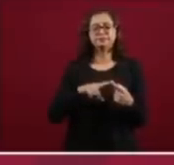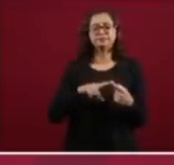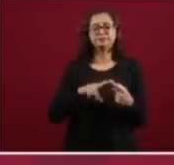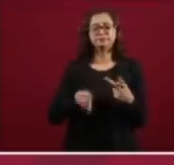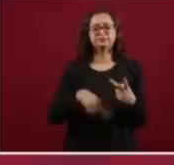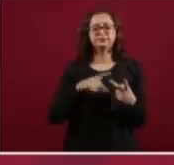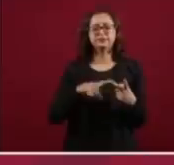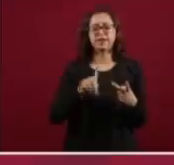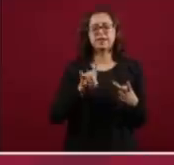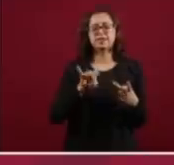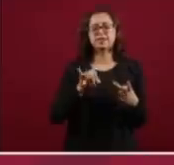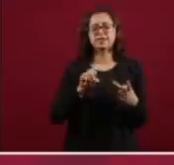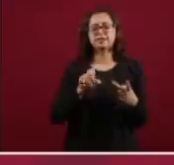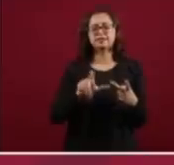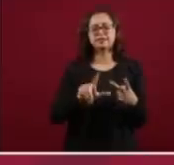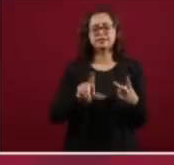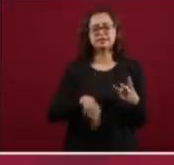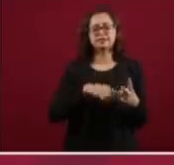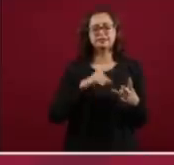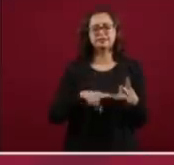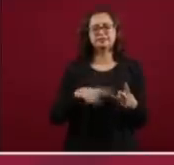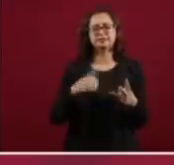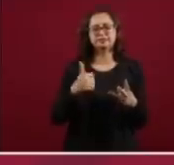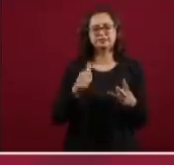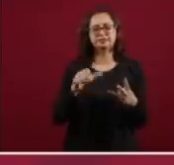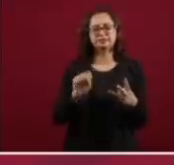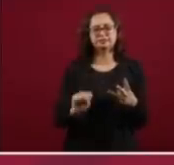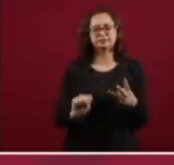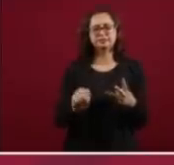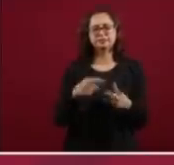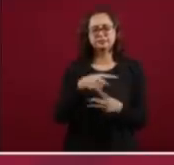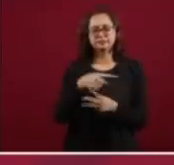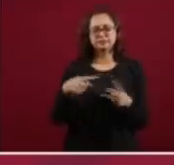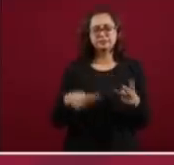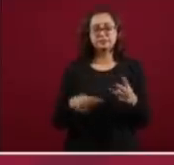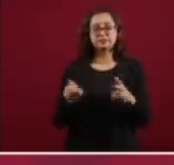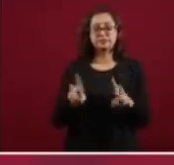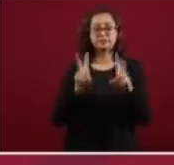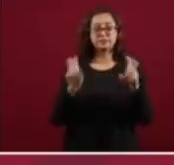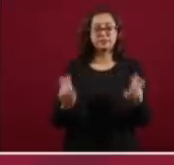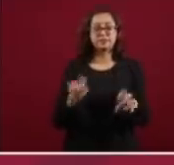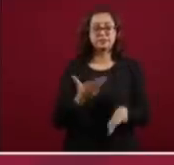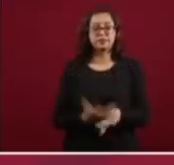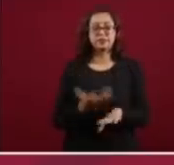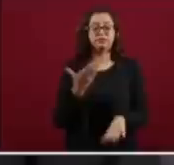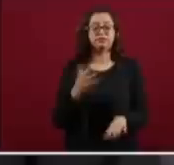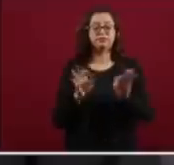dice el gas esto es muy importante